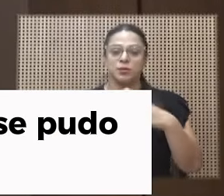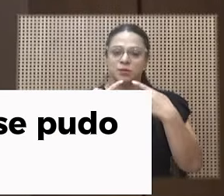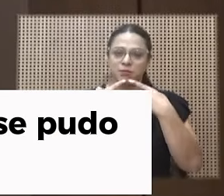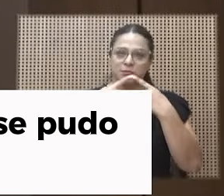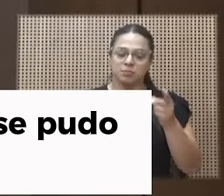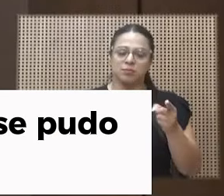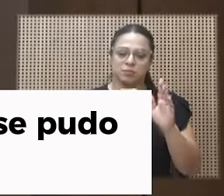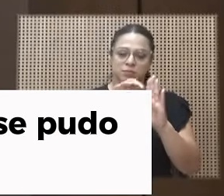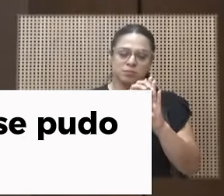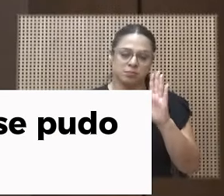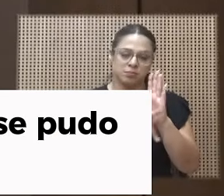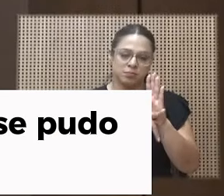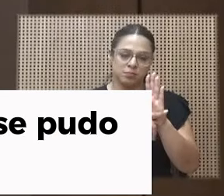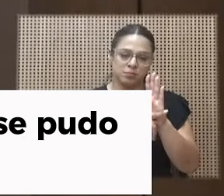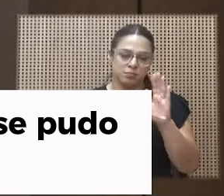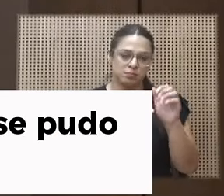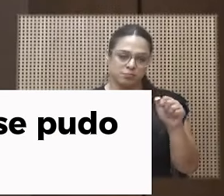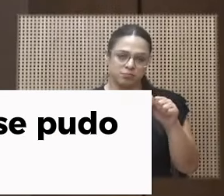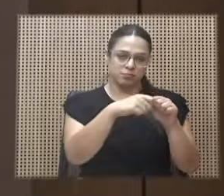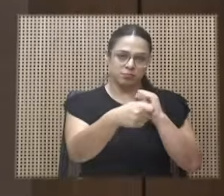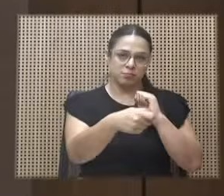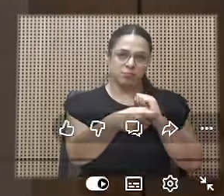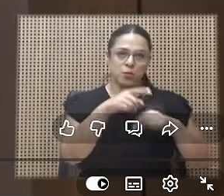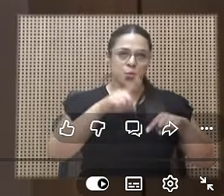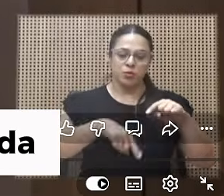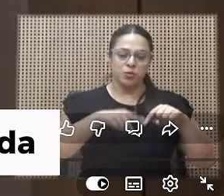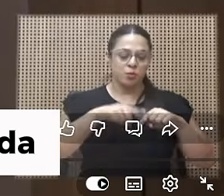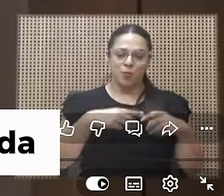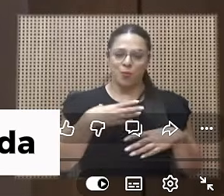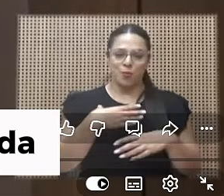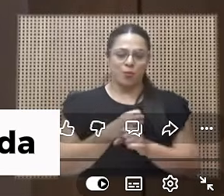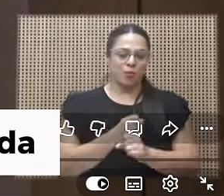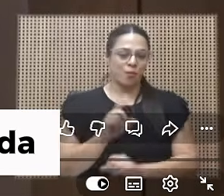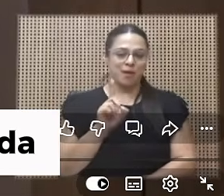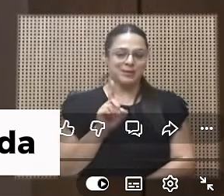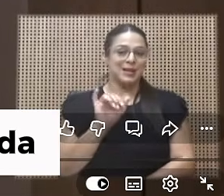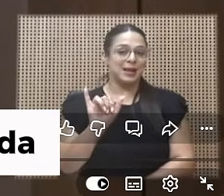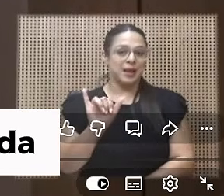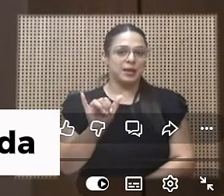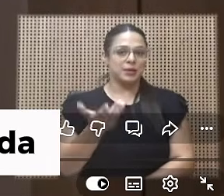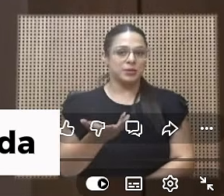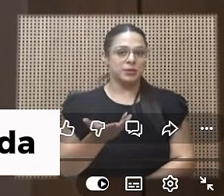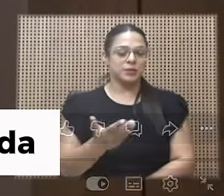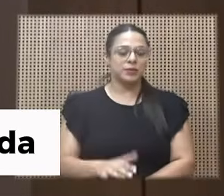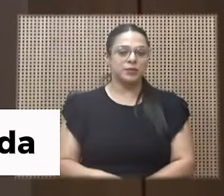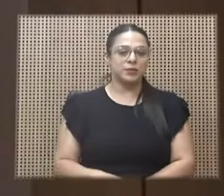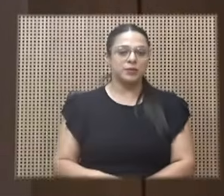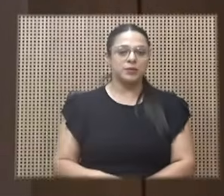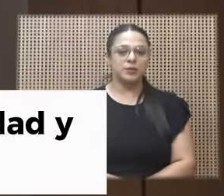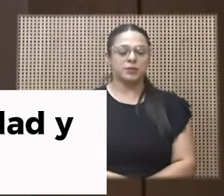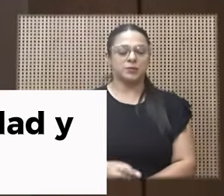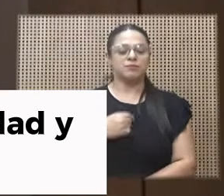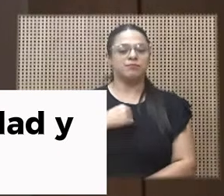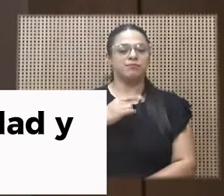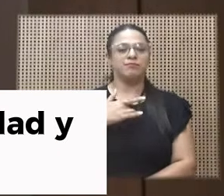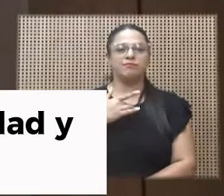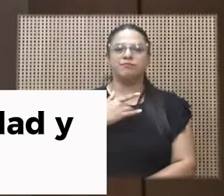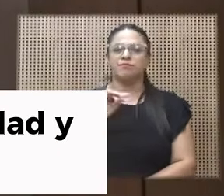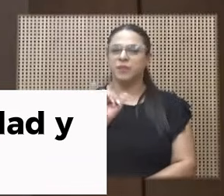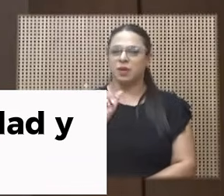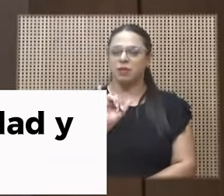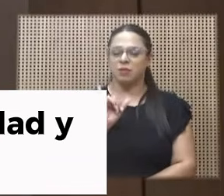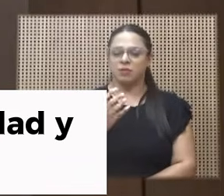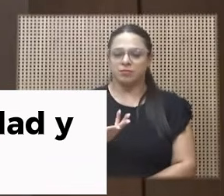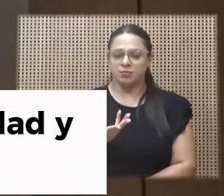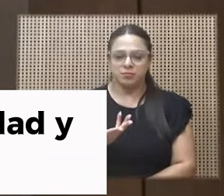inconstitucional por la Sala Cuarta y no se pudo hacer esa figura absolutamente descarada de